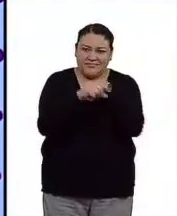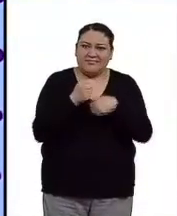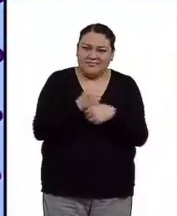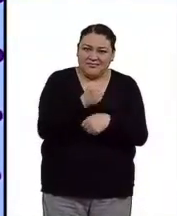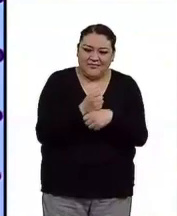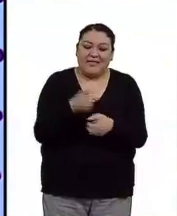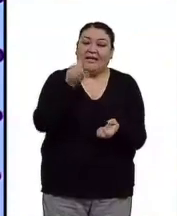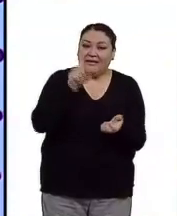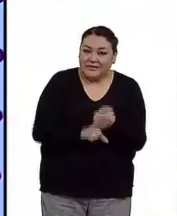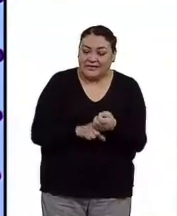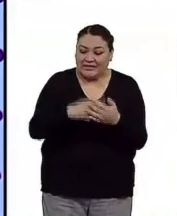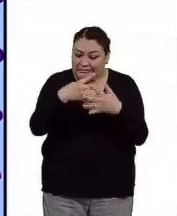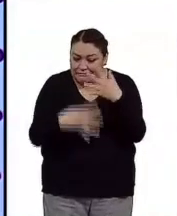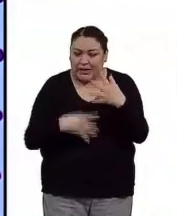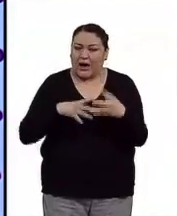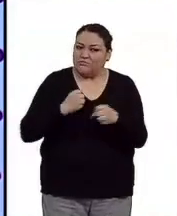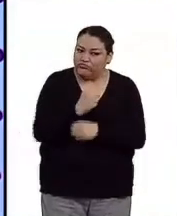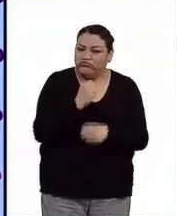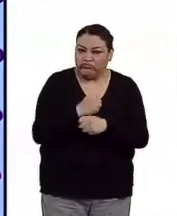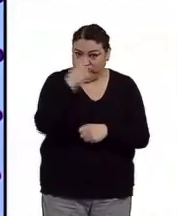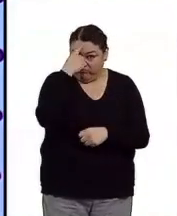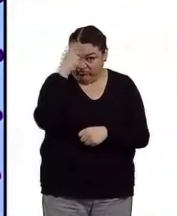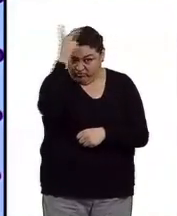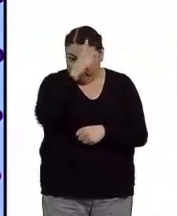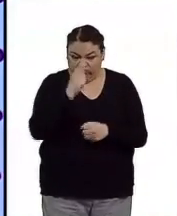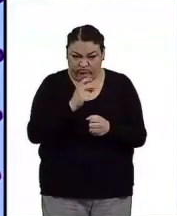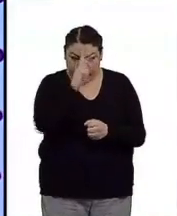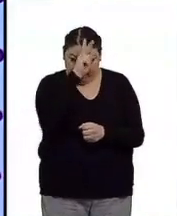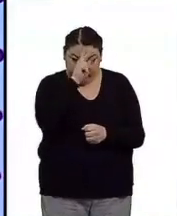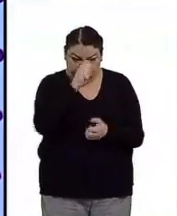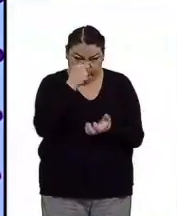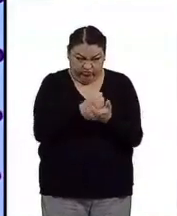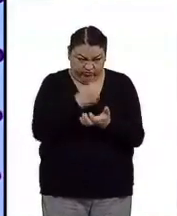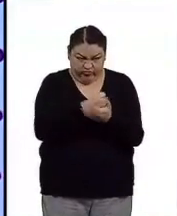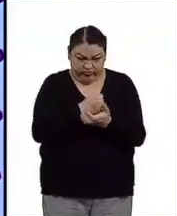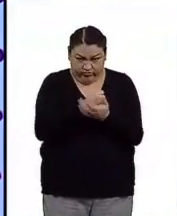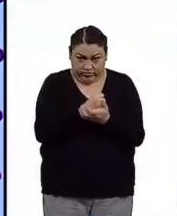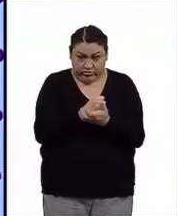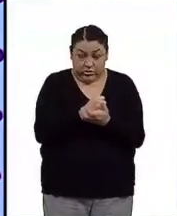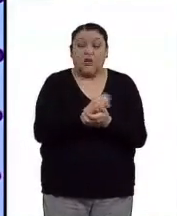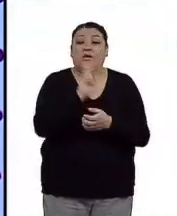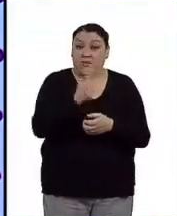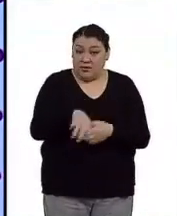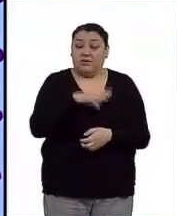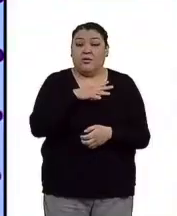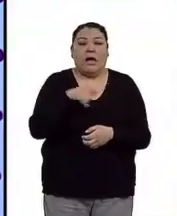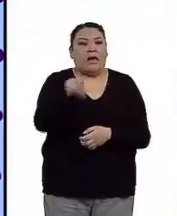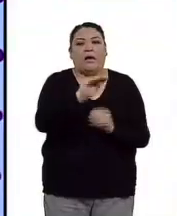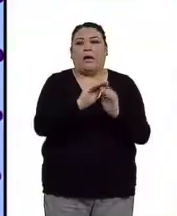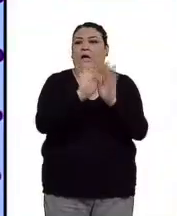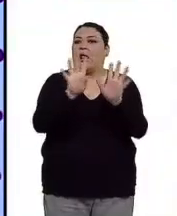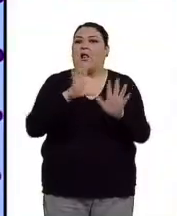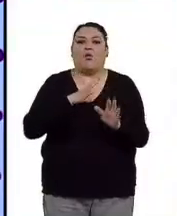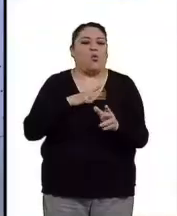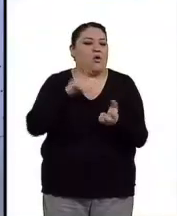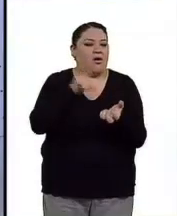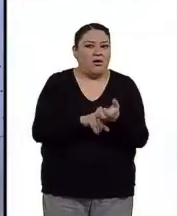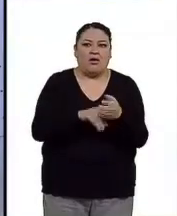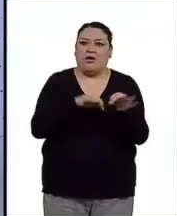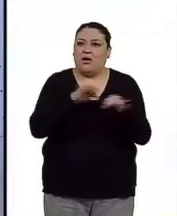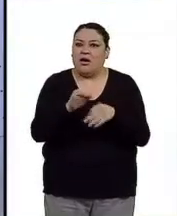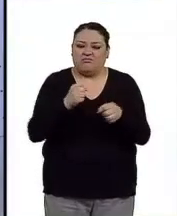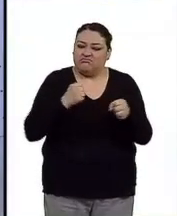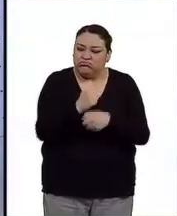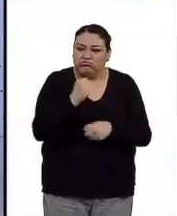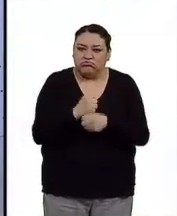de violencias laborales, psicológicas, previas a que suceda. Entonces, por supuesto que es violencia laboral y que, como